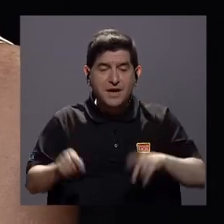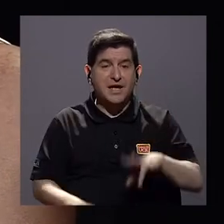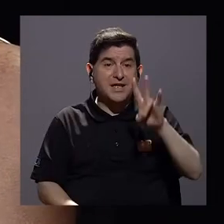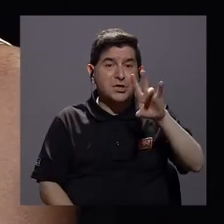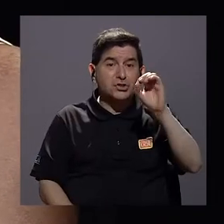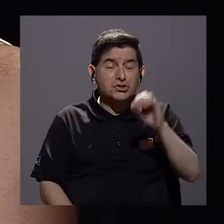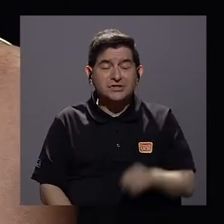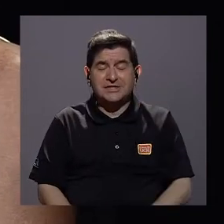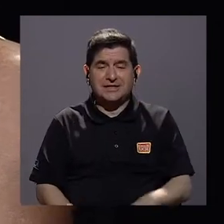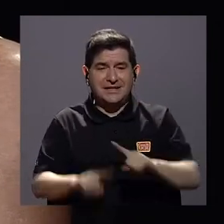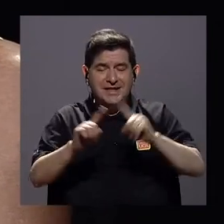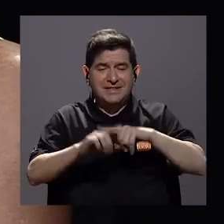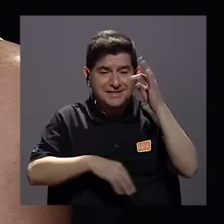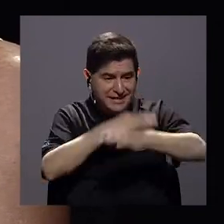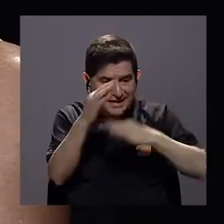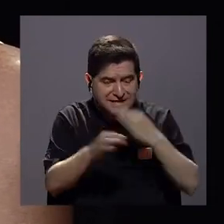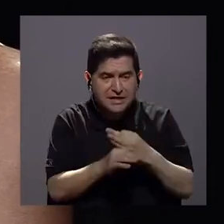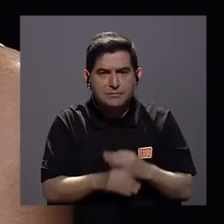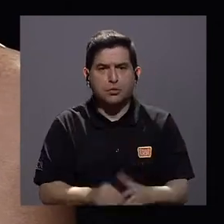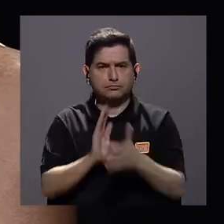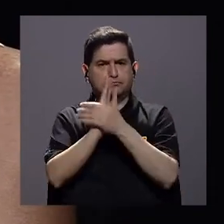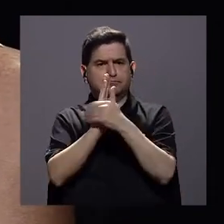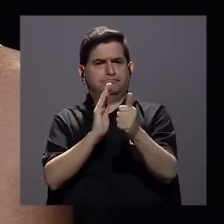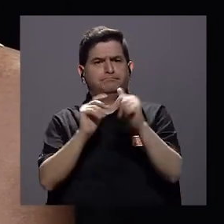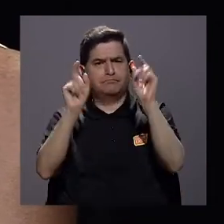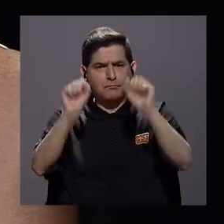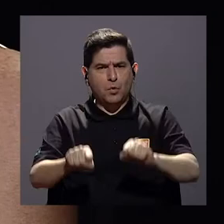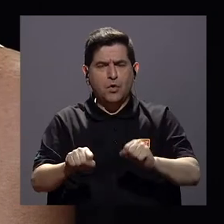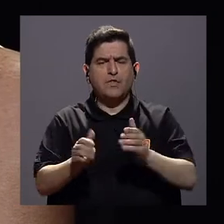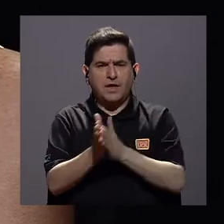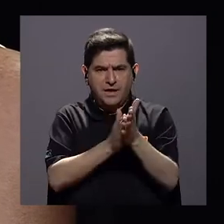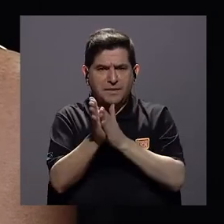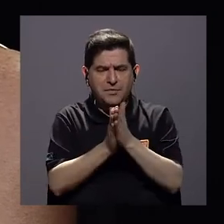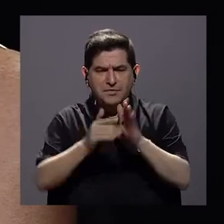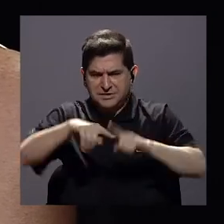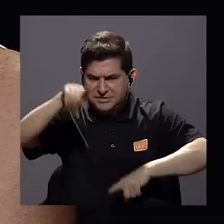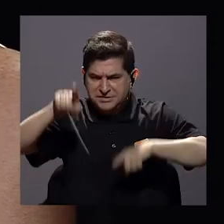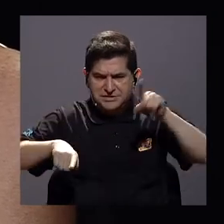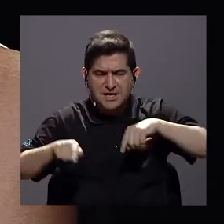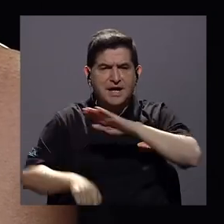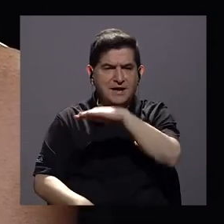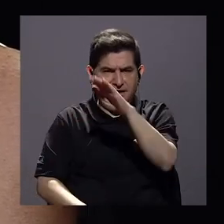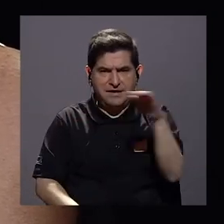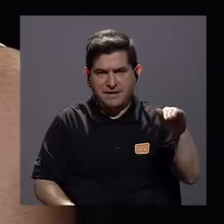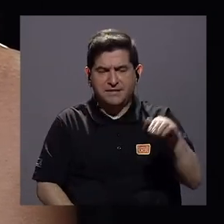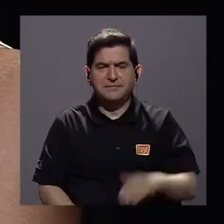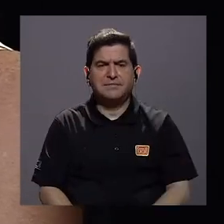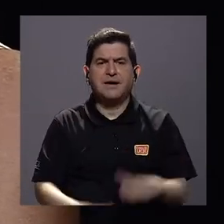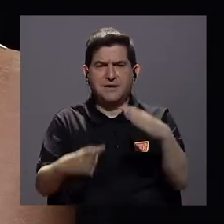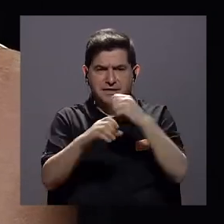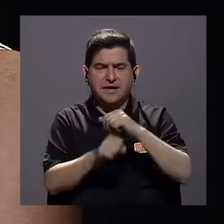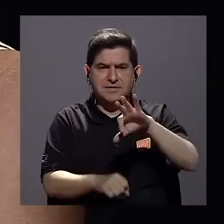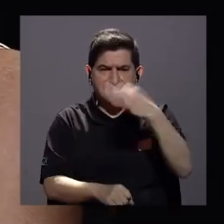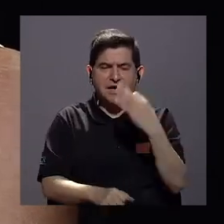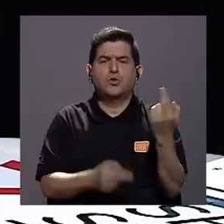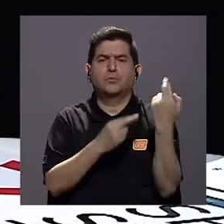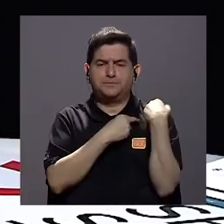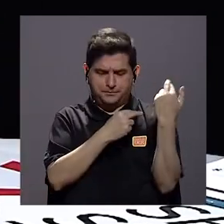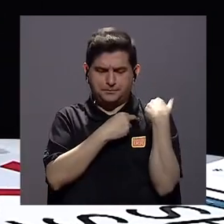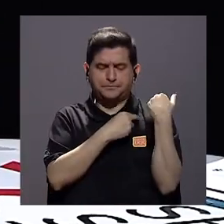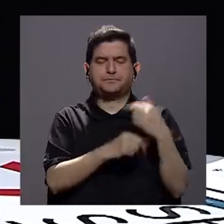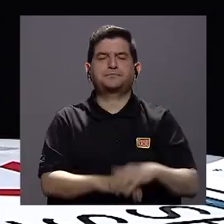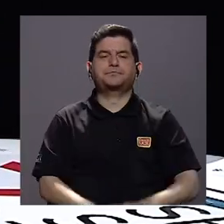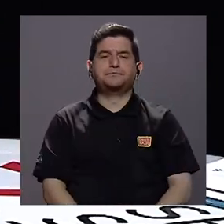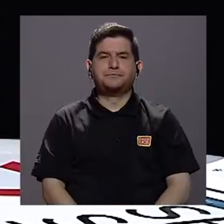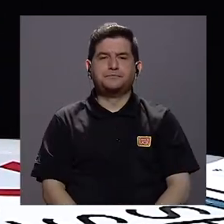enorme potencial para que los costarricenses aprovechemos la diversidad de ese mar. ¿verdad? Y lo hagamos de una forma responsable.